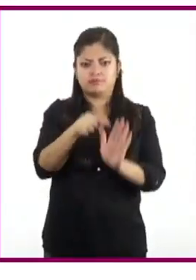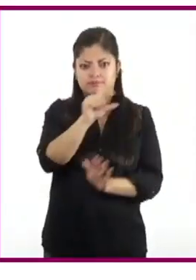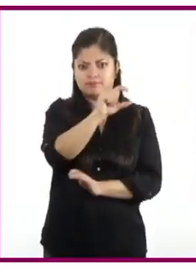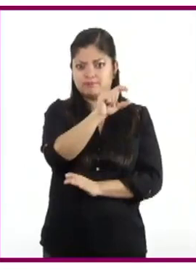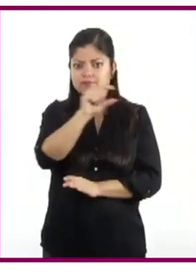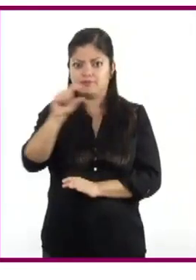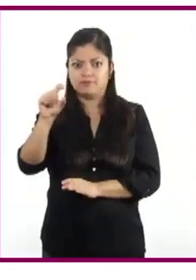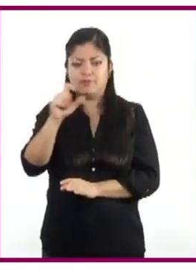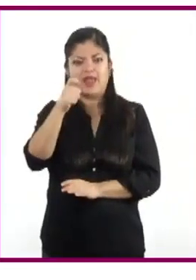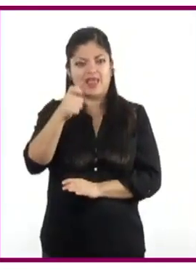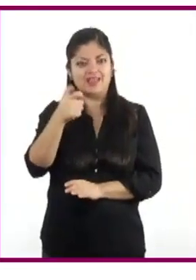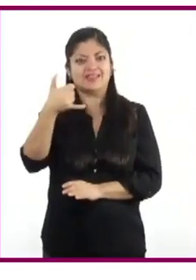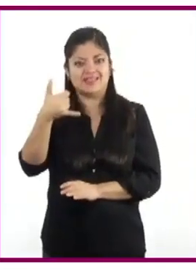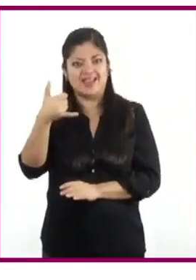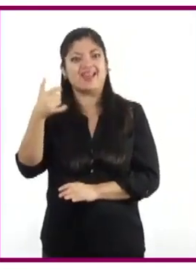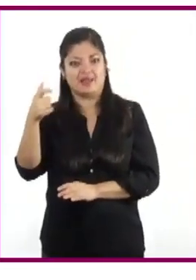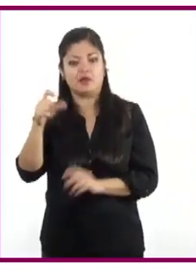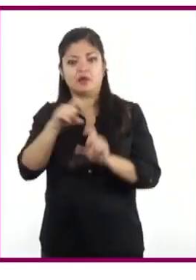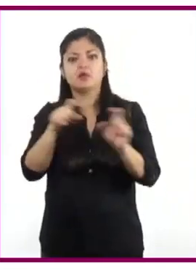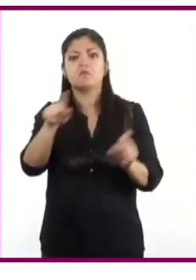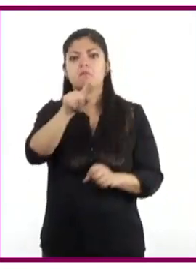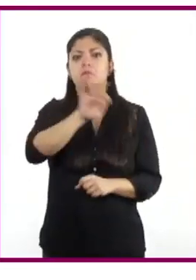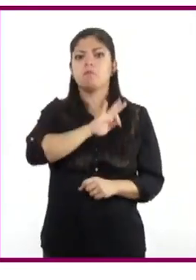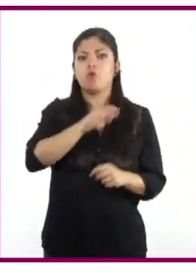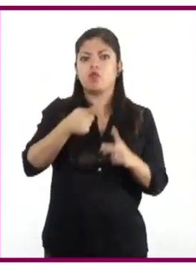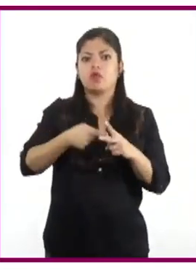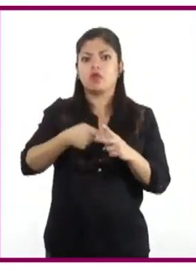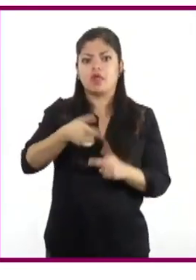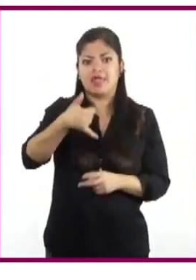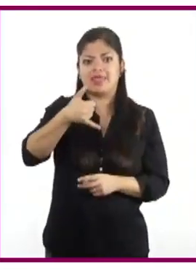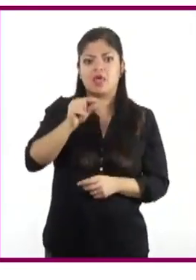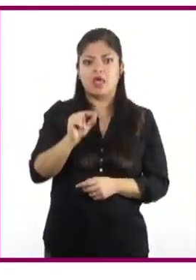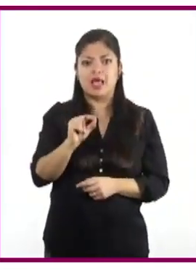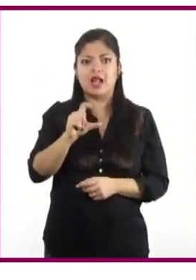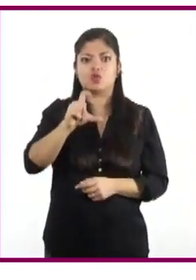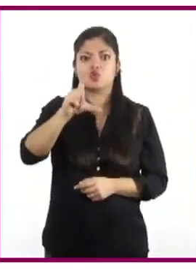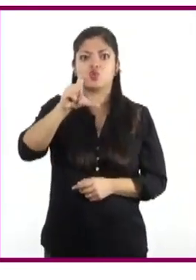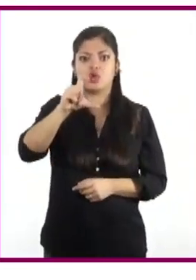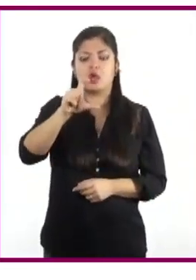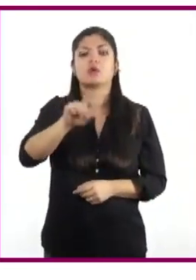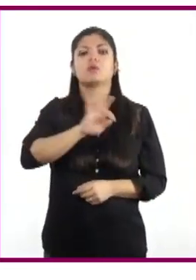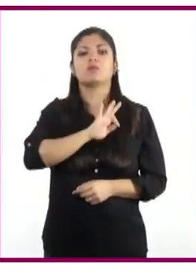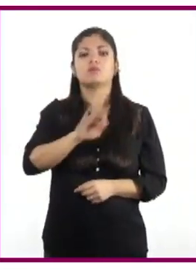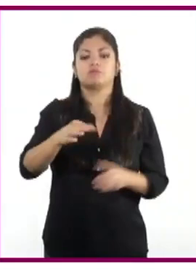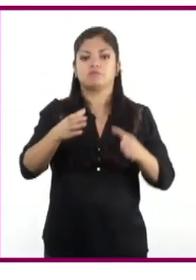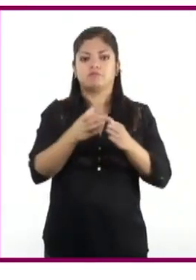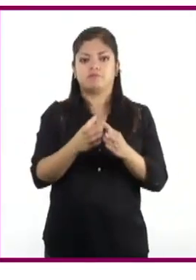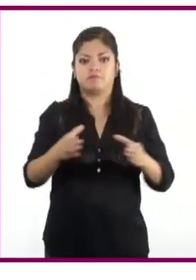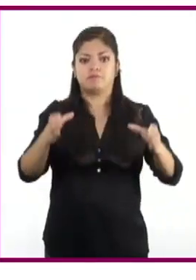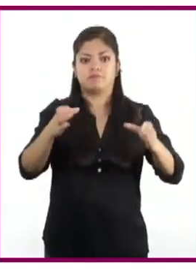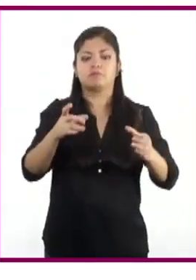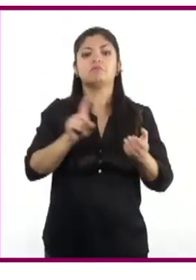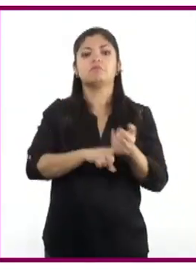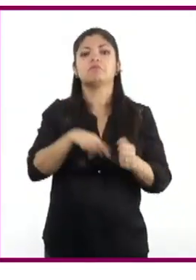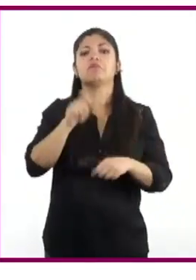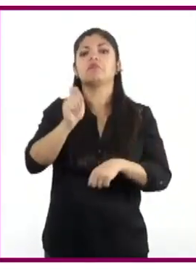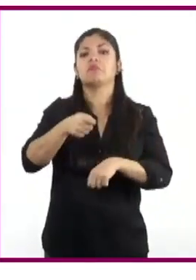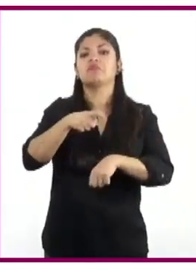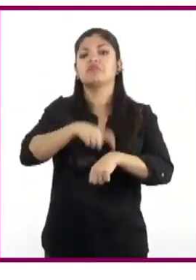se puede calcular la altura y que tendrá el agua en el recipiente dado un